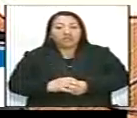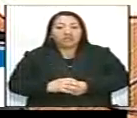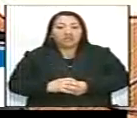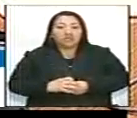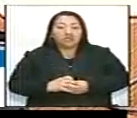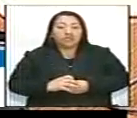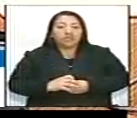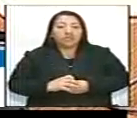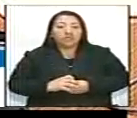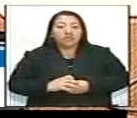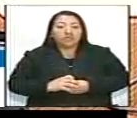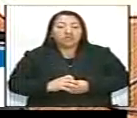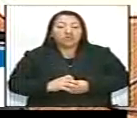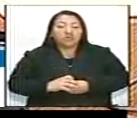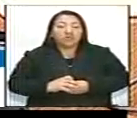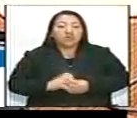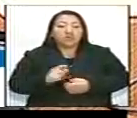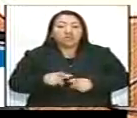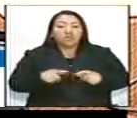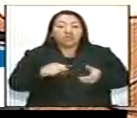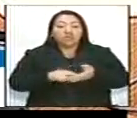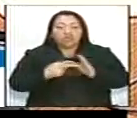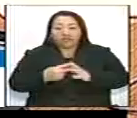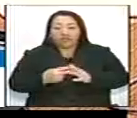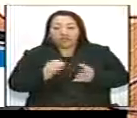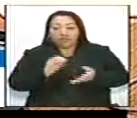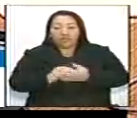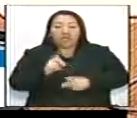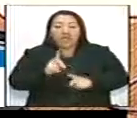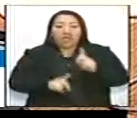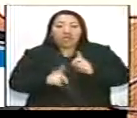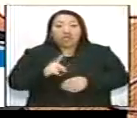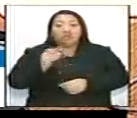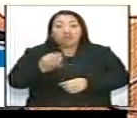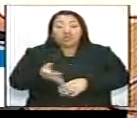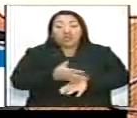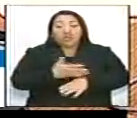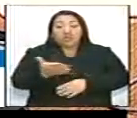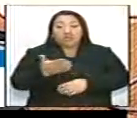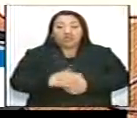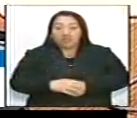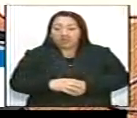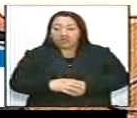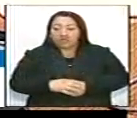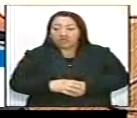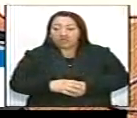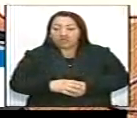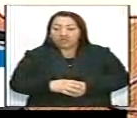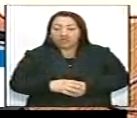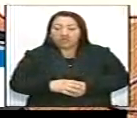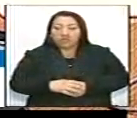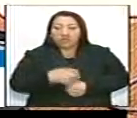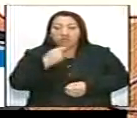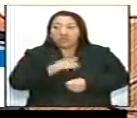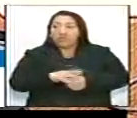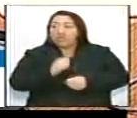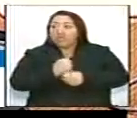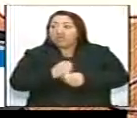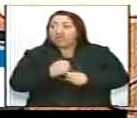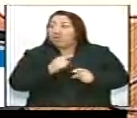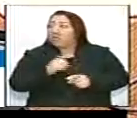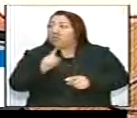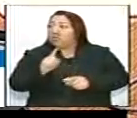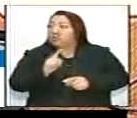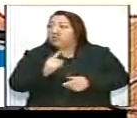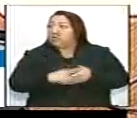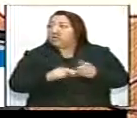que este espacio en realidad se convierta no solo en algo que fue un requisito para el cumplimiento de la actividad 1,